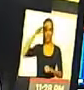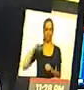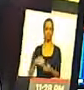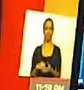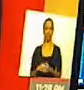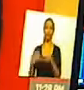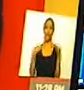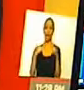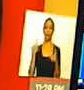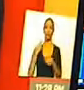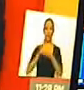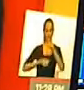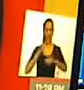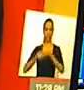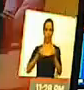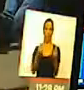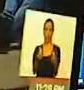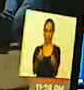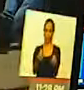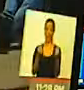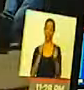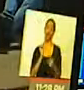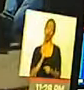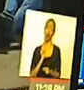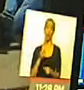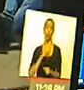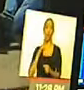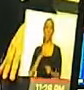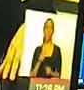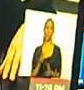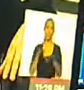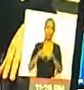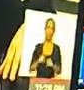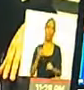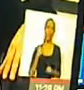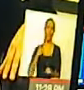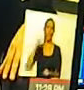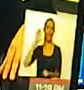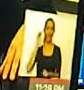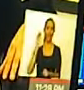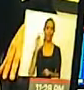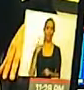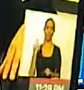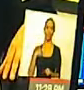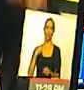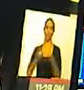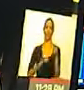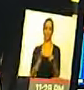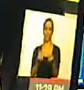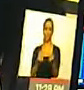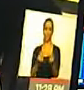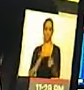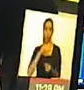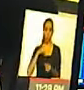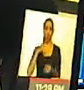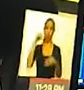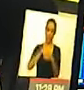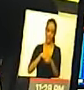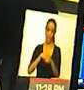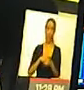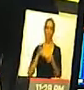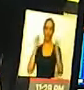tienen que generar. Las guerras tienen que generar plata o nuestras intervenciones en cualquier país tienen que generar dinero. Si nosotros nos metemos es porque